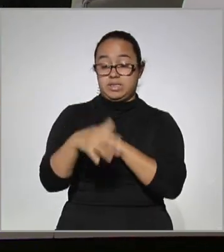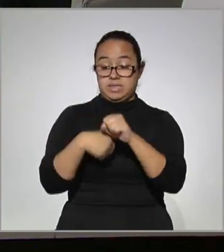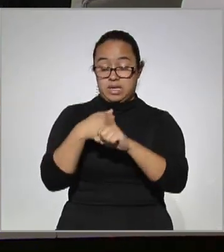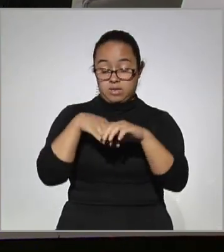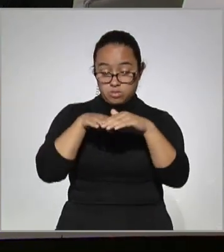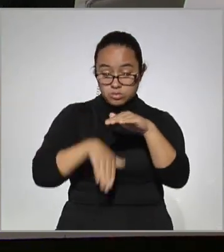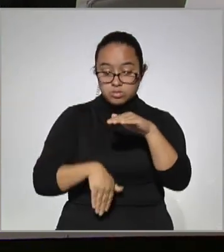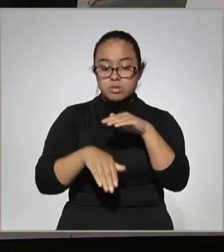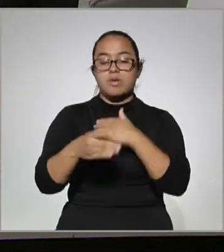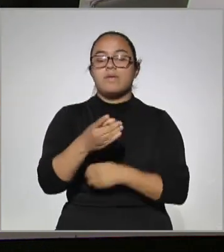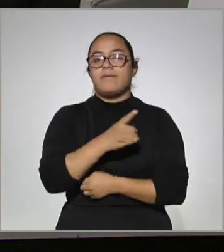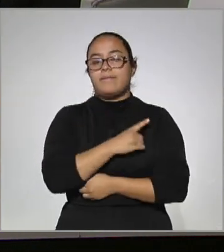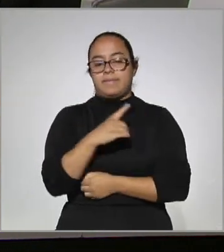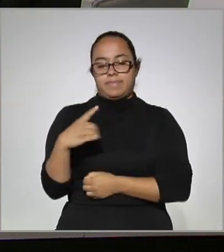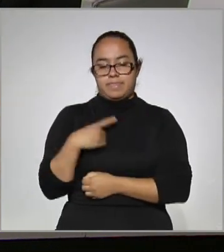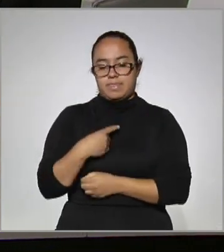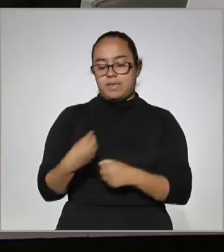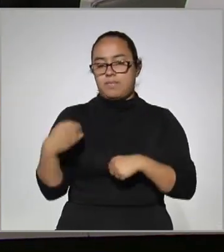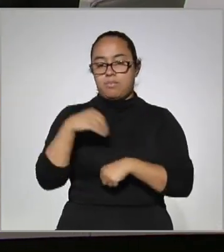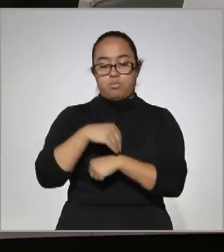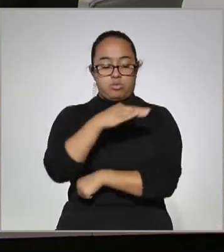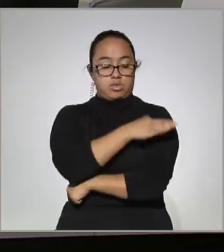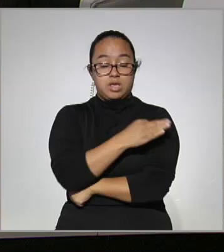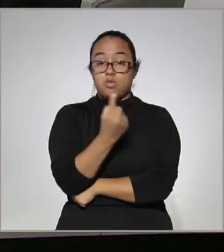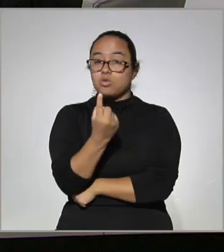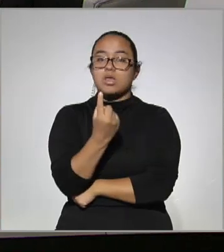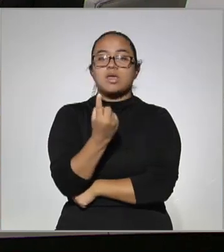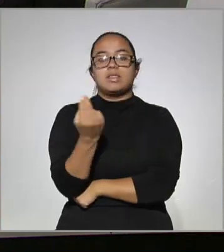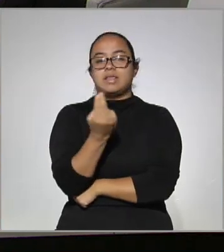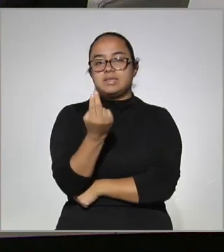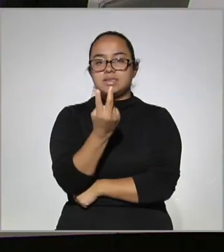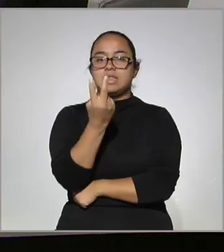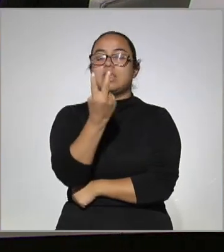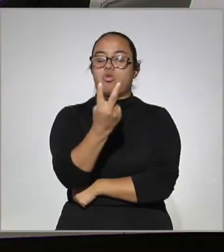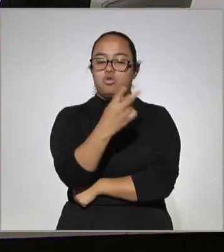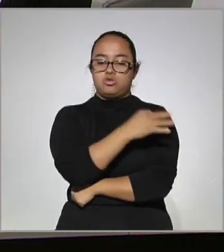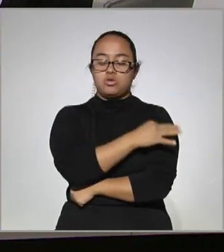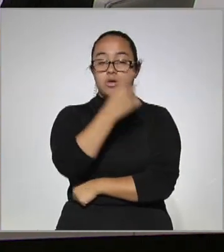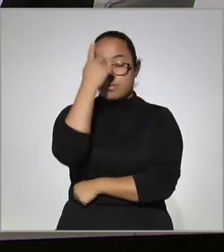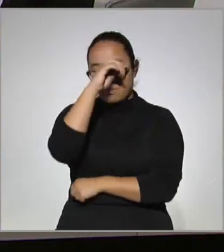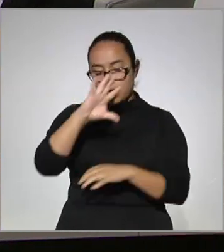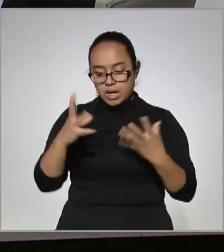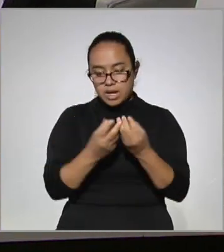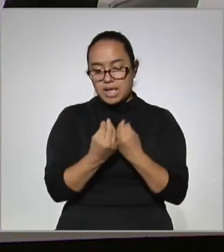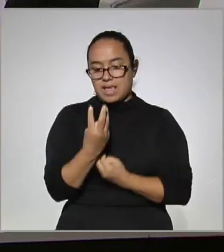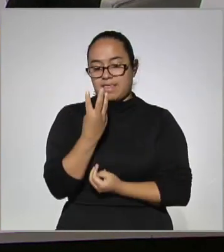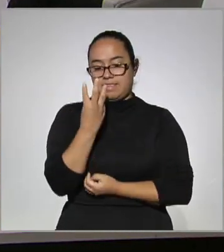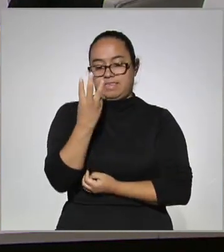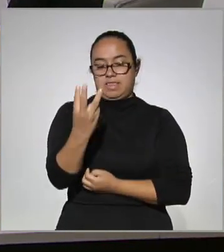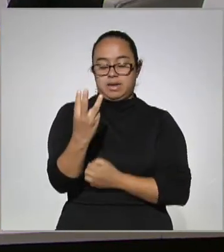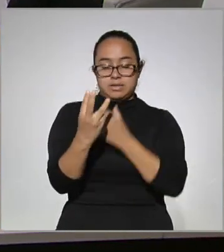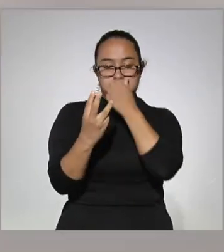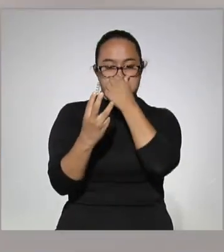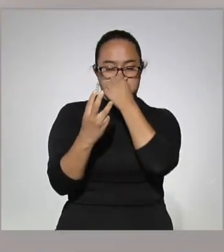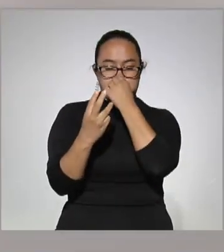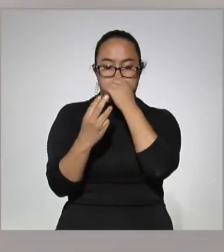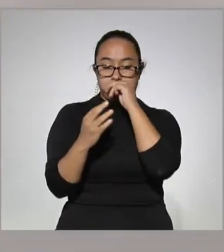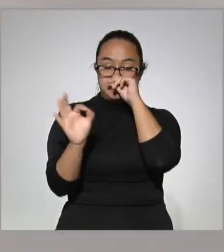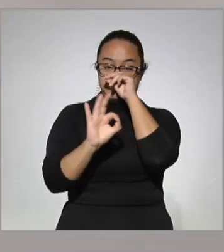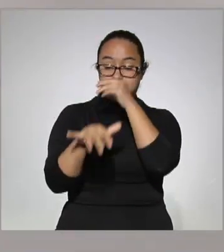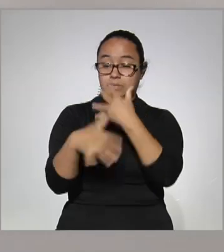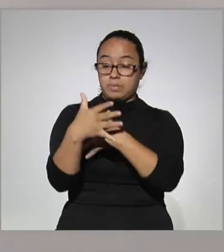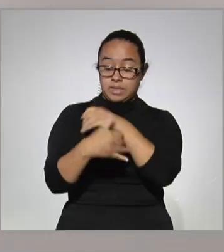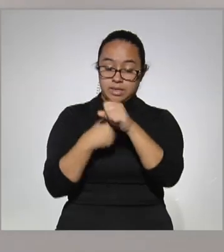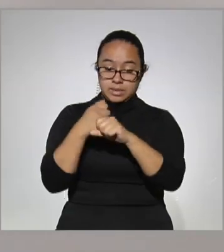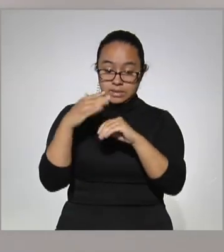debería de aplicarse no una, sino 2 para que concluya 3 dosis. Si tiene más de 15